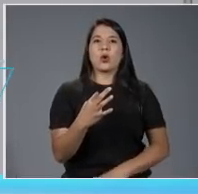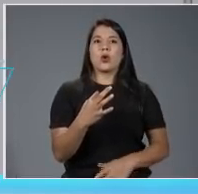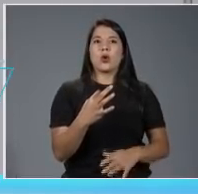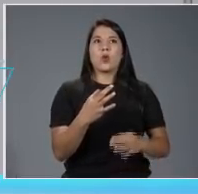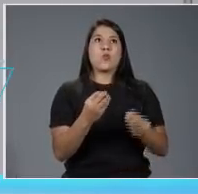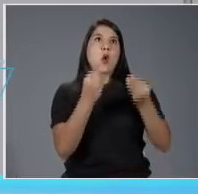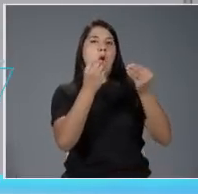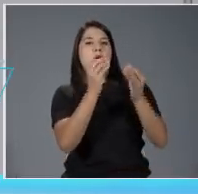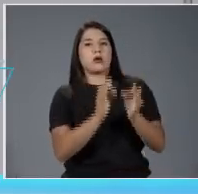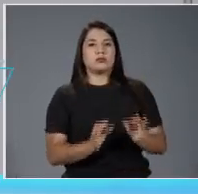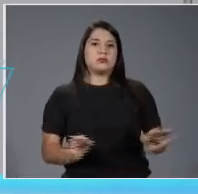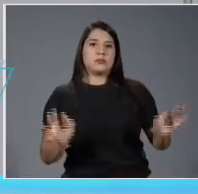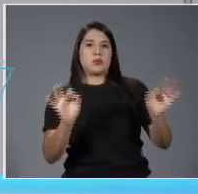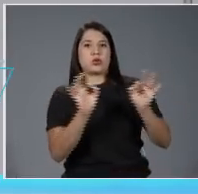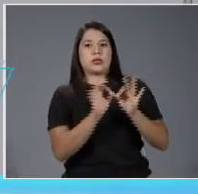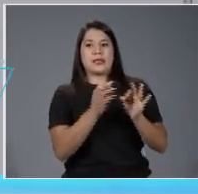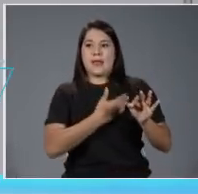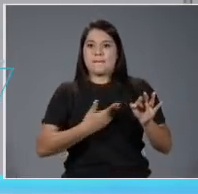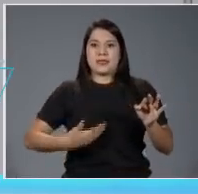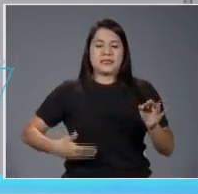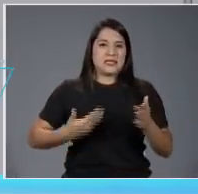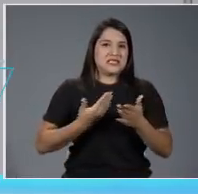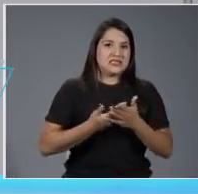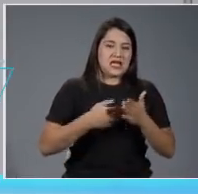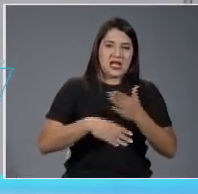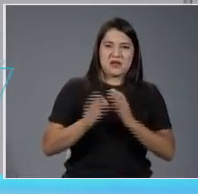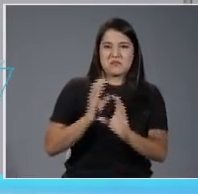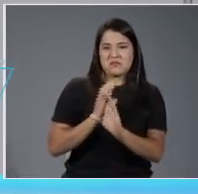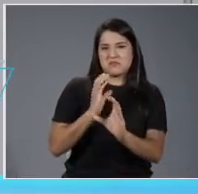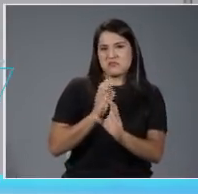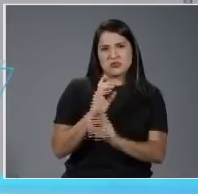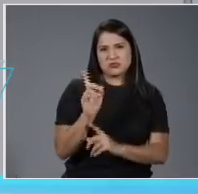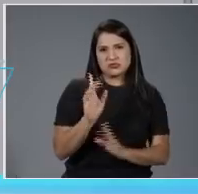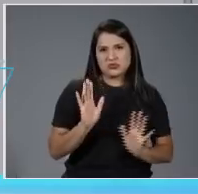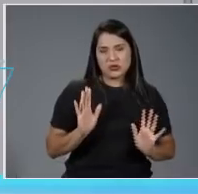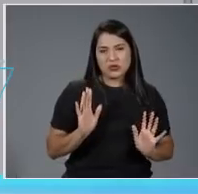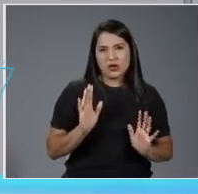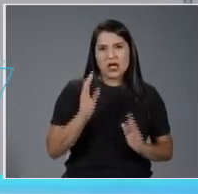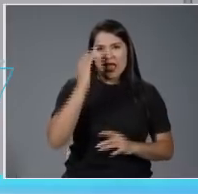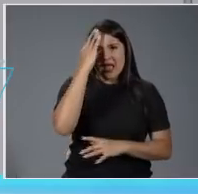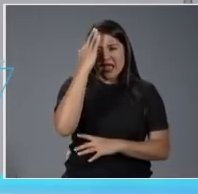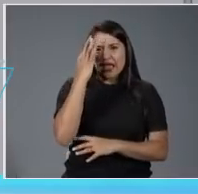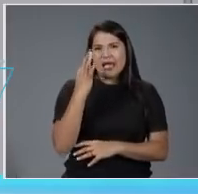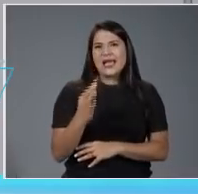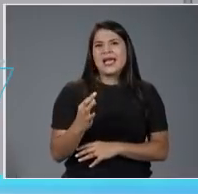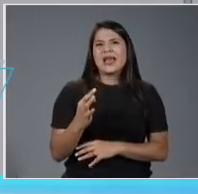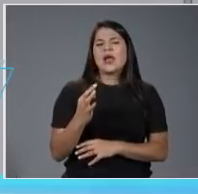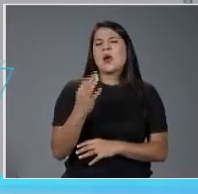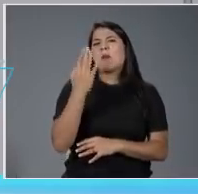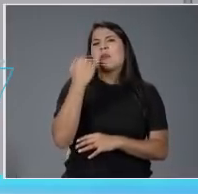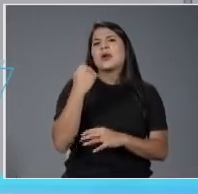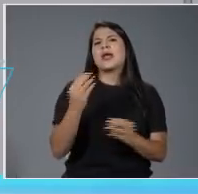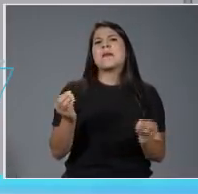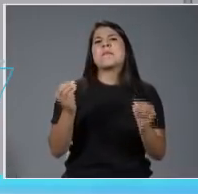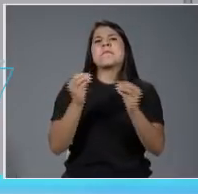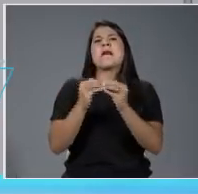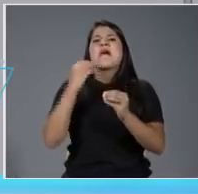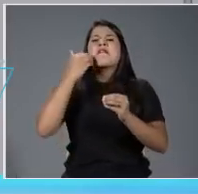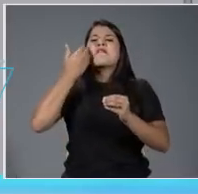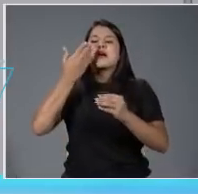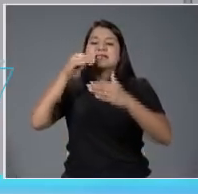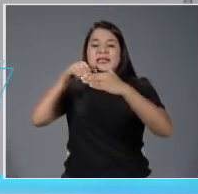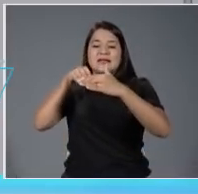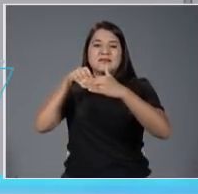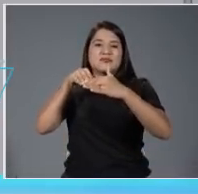tremendamente simbólico el que el presidente llegue en autobús. Me parece que más de una elección es porque ahí se van a más fácil meter a toda la gente del gabinete,